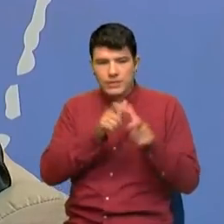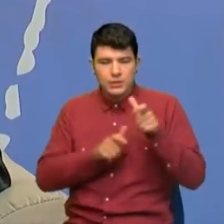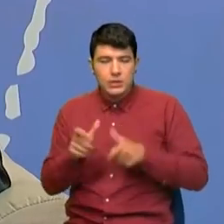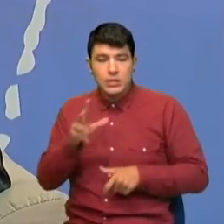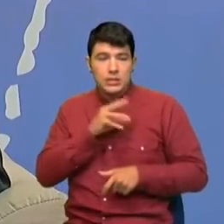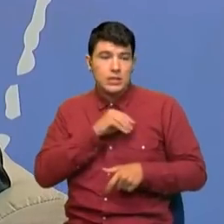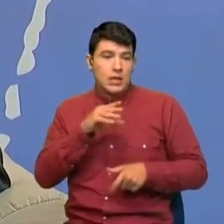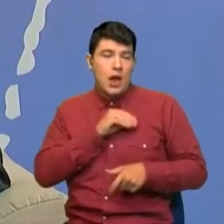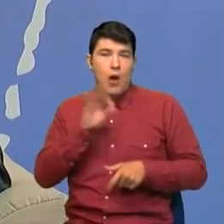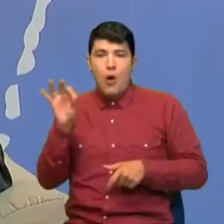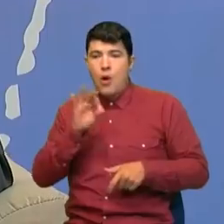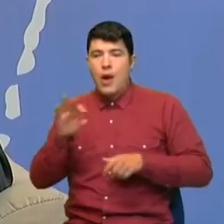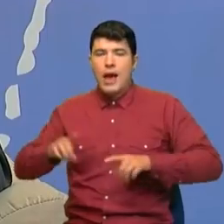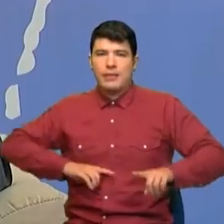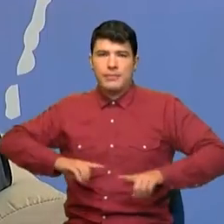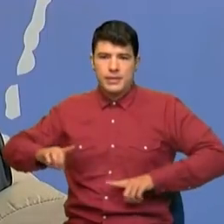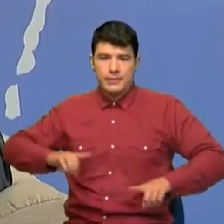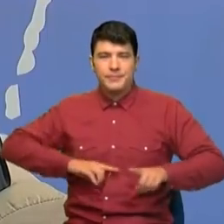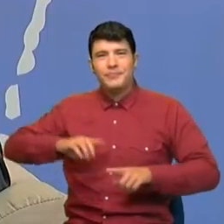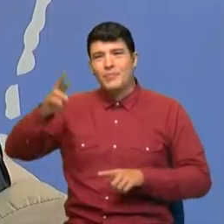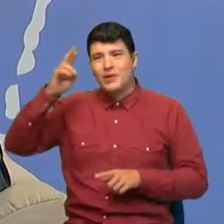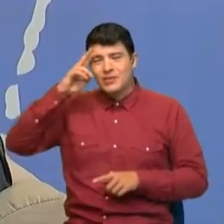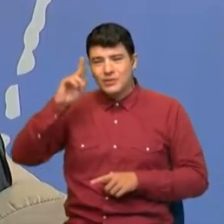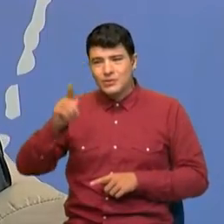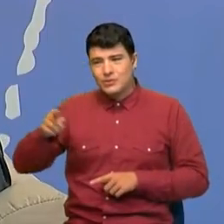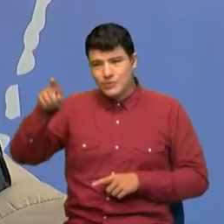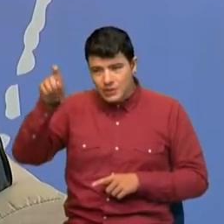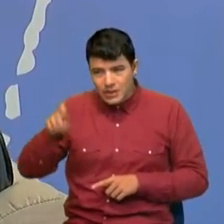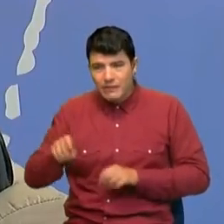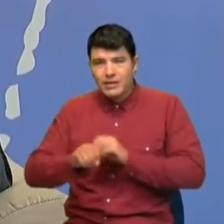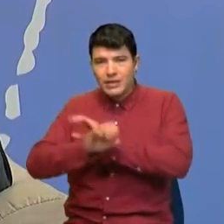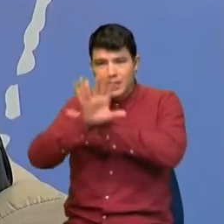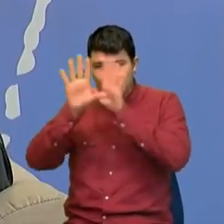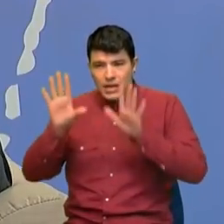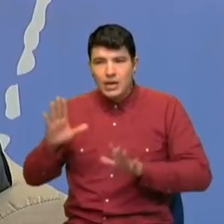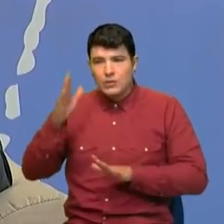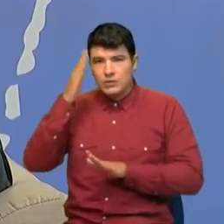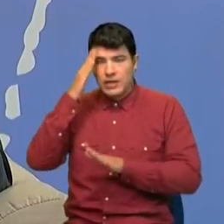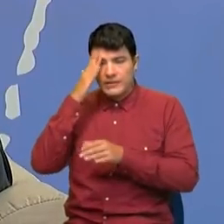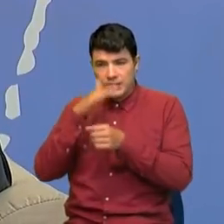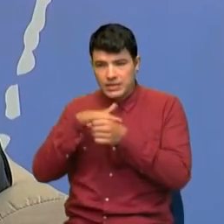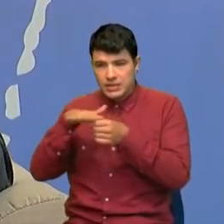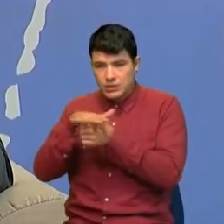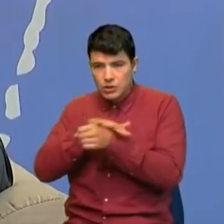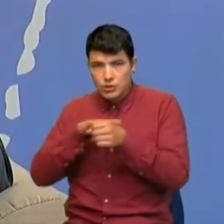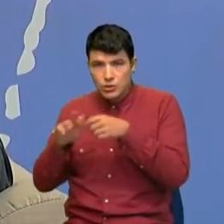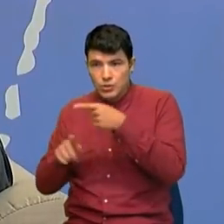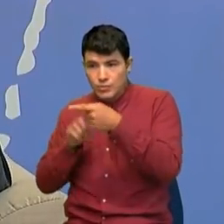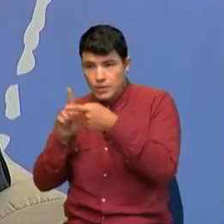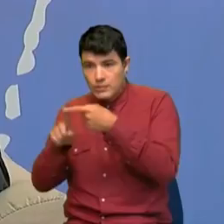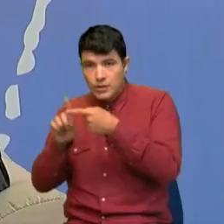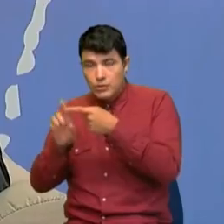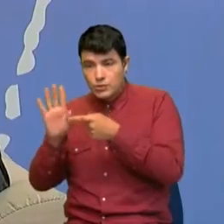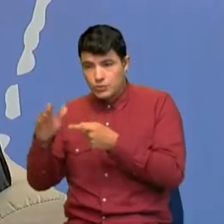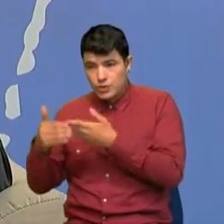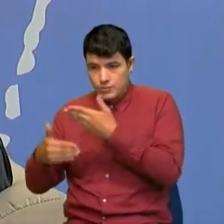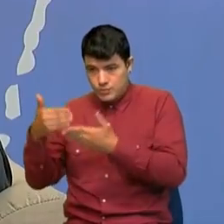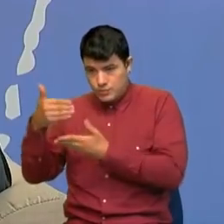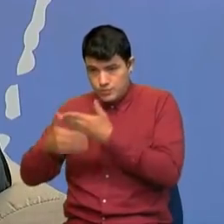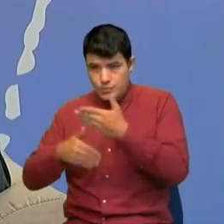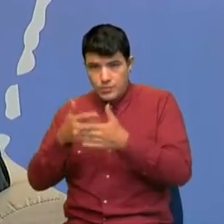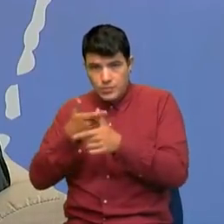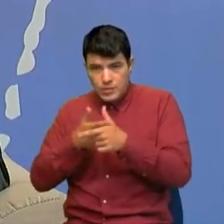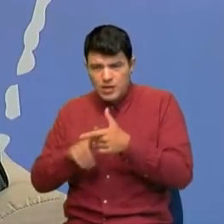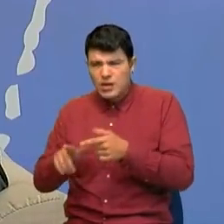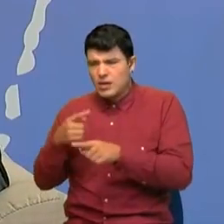disfrute o para su administración. Entonces hay que tener muy claro esas dos situaciones. Lo uno es el procedimiento, que es la sucesión, que obviamente hay